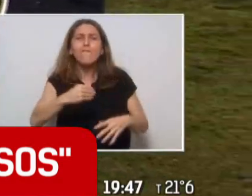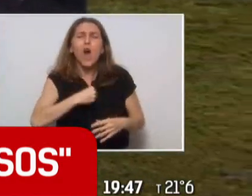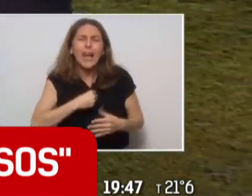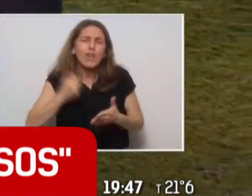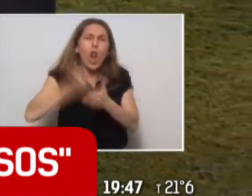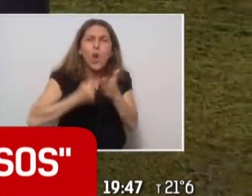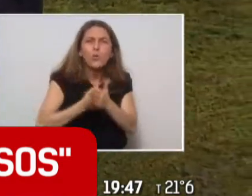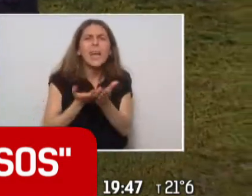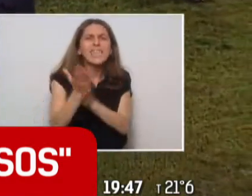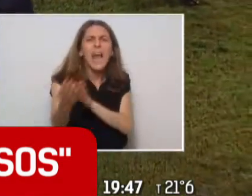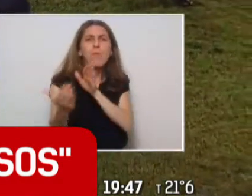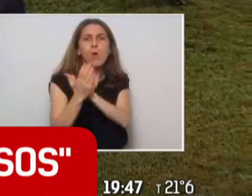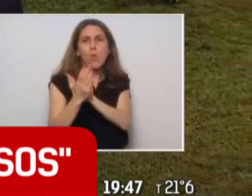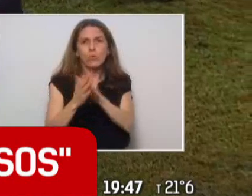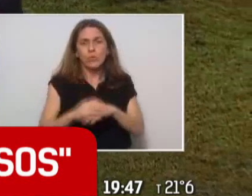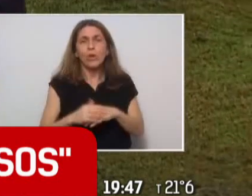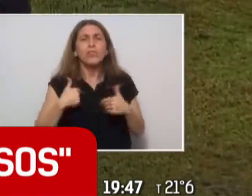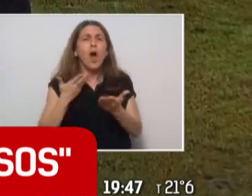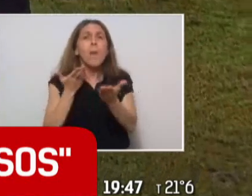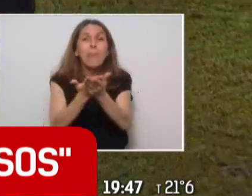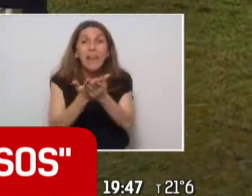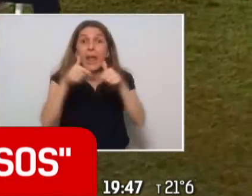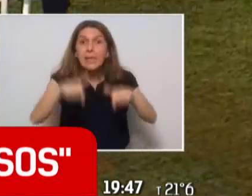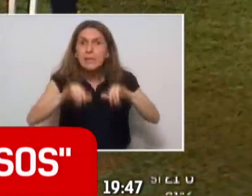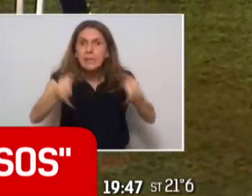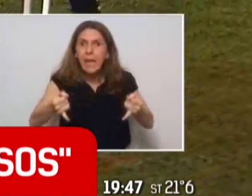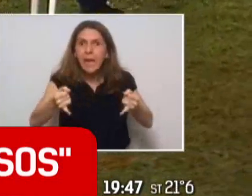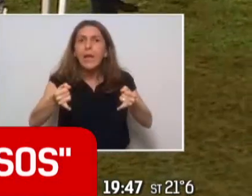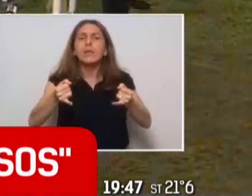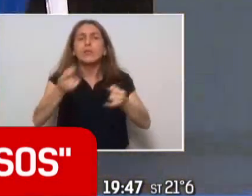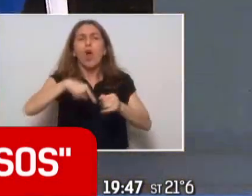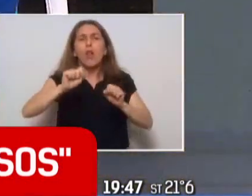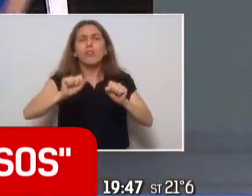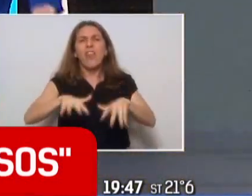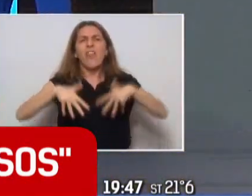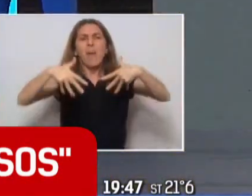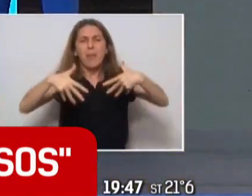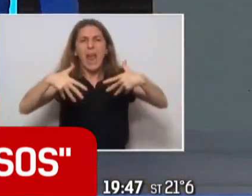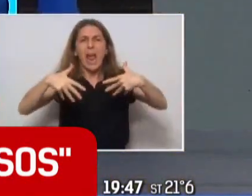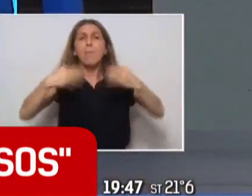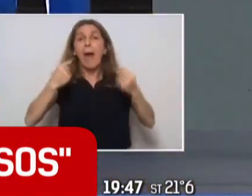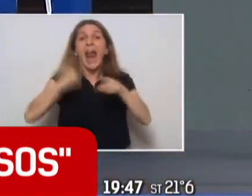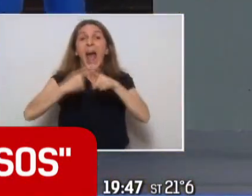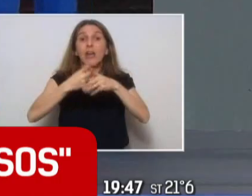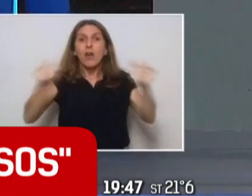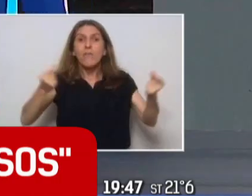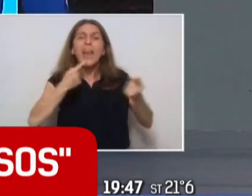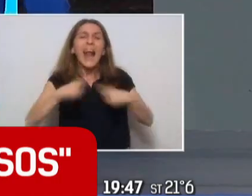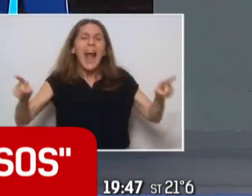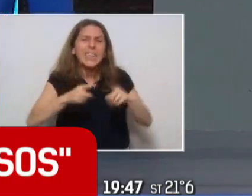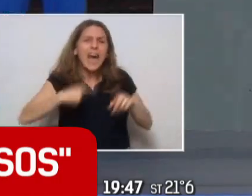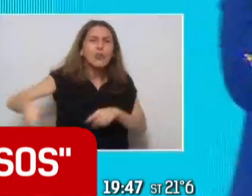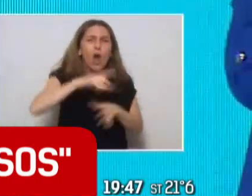vocación sigamos juntos. Les pido ahora sí que nos pongamos de pie y para terminar este acto cantemos